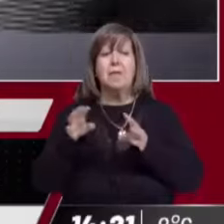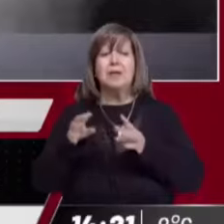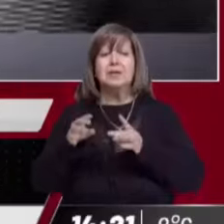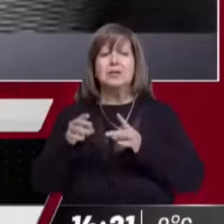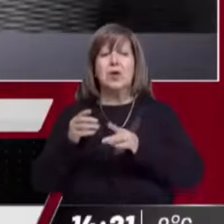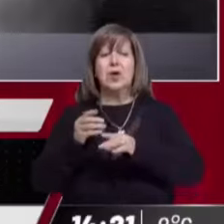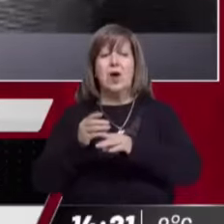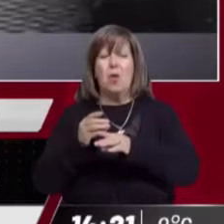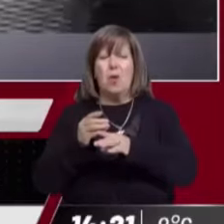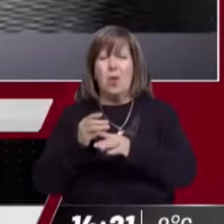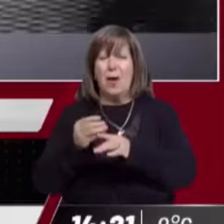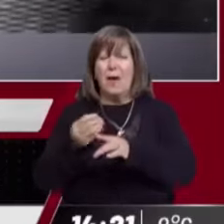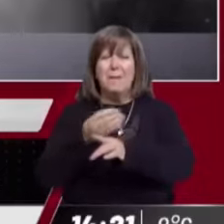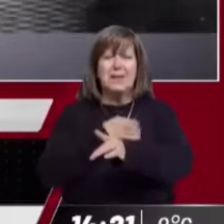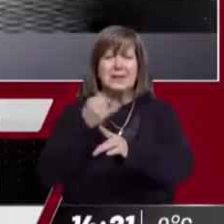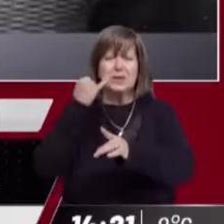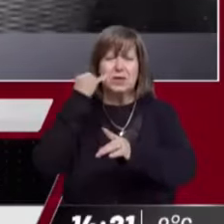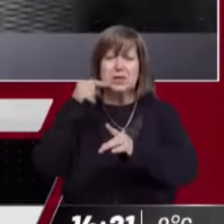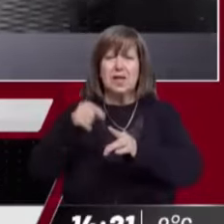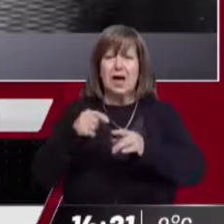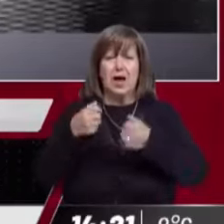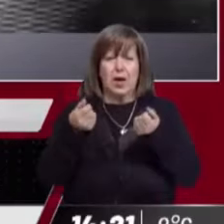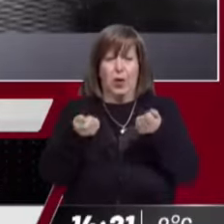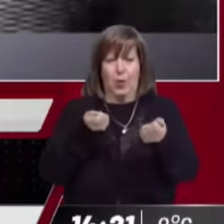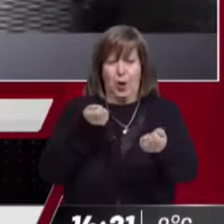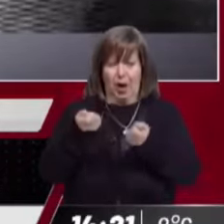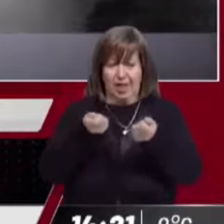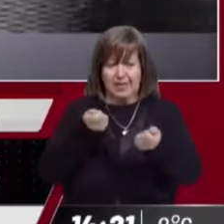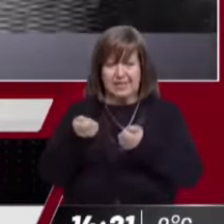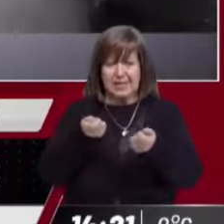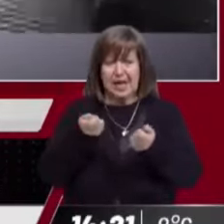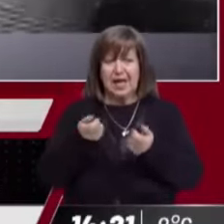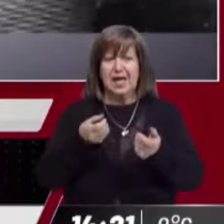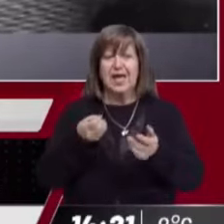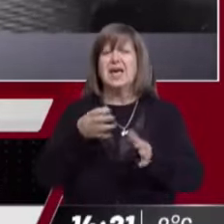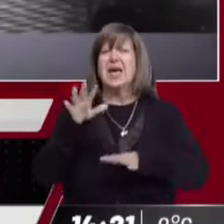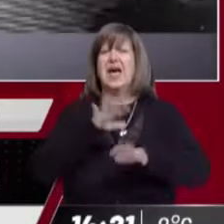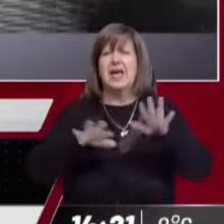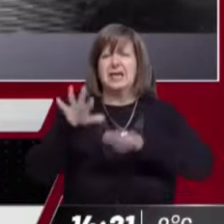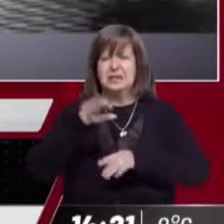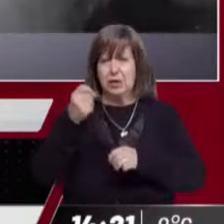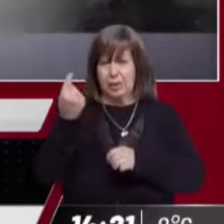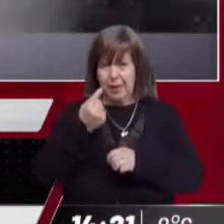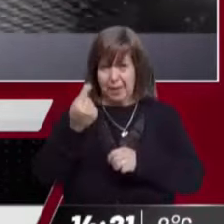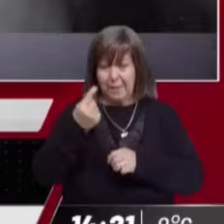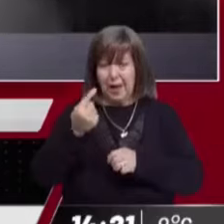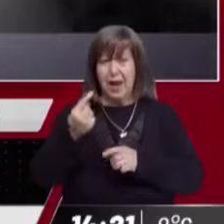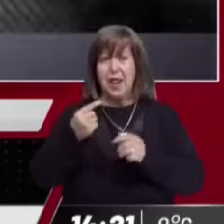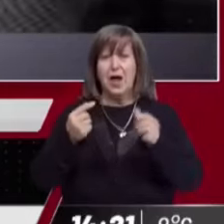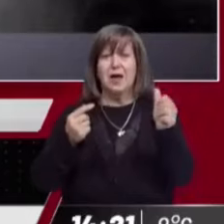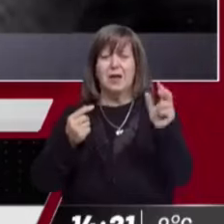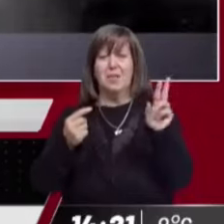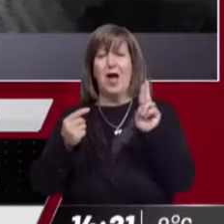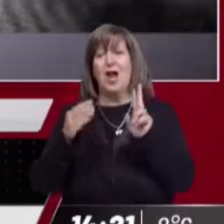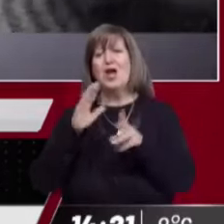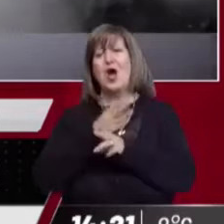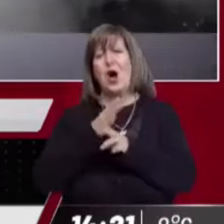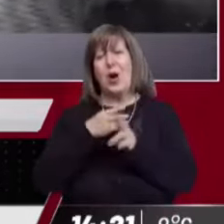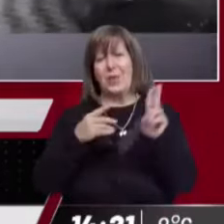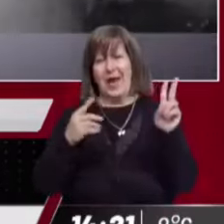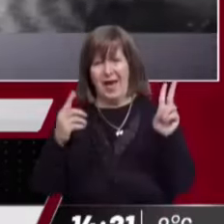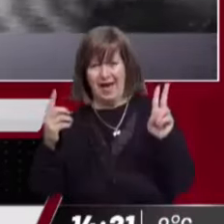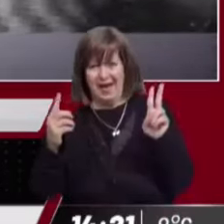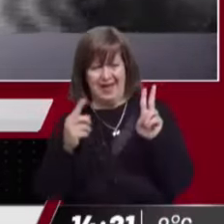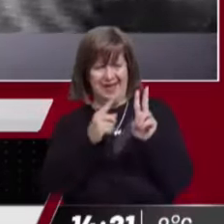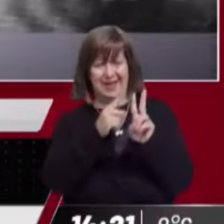boliche, en un local bailable a unas cuadras de este lugar. ¿Qué fue lo que hizo primero el agresor? Acosó sexualmente a la novia de